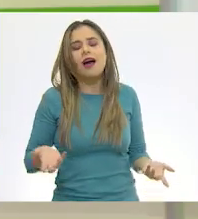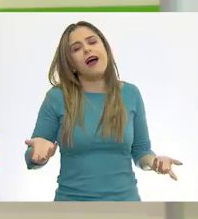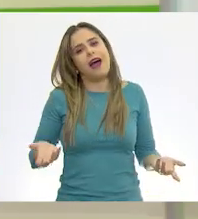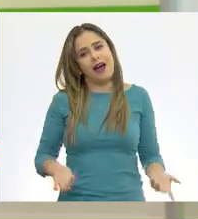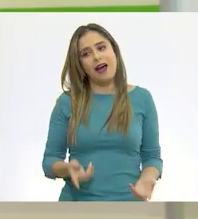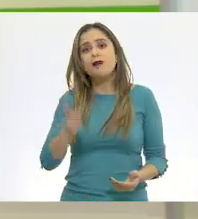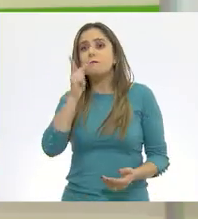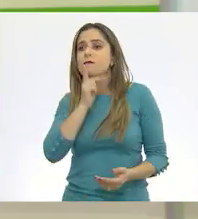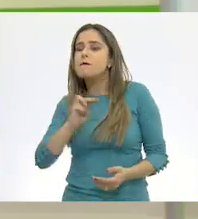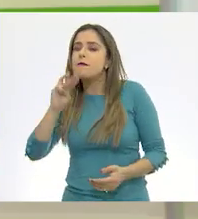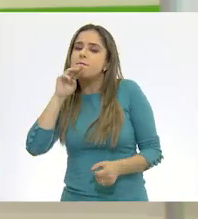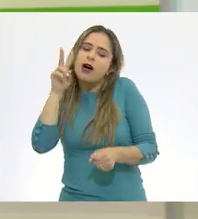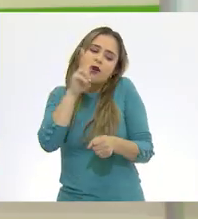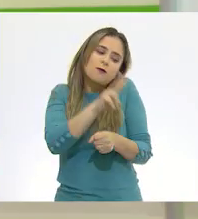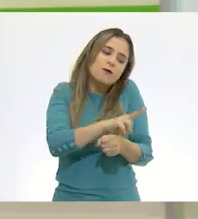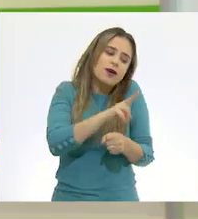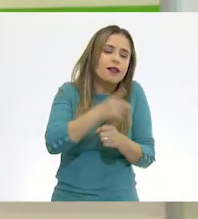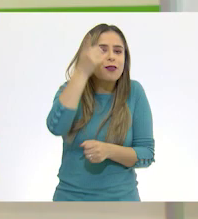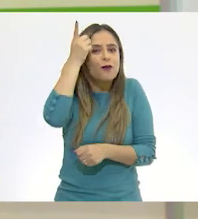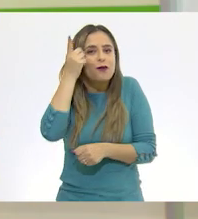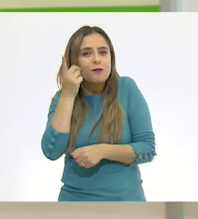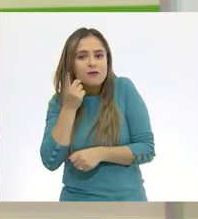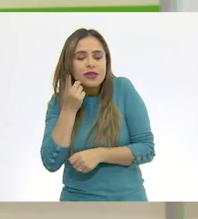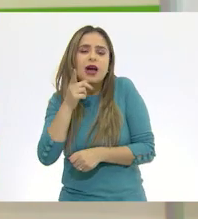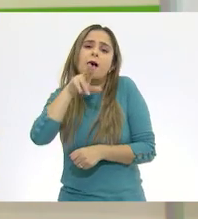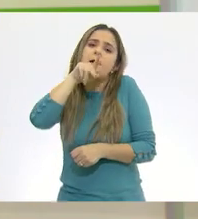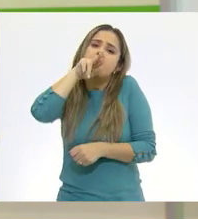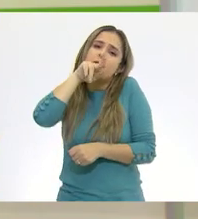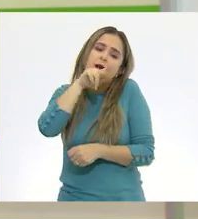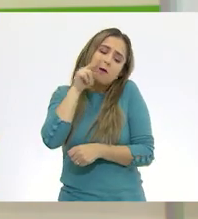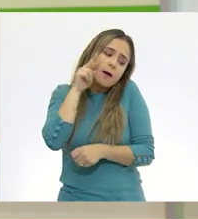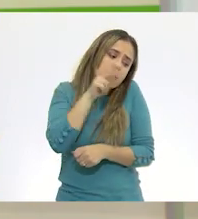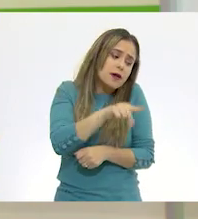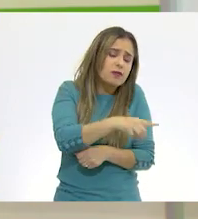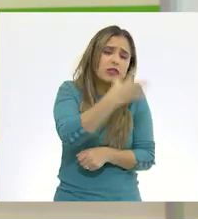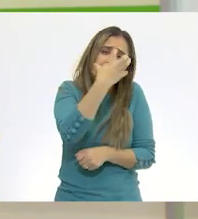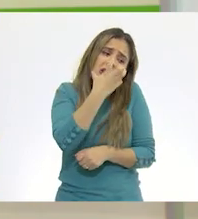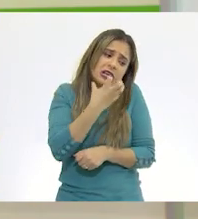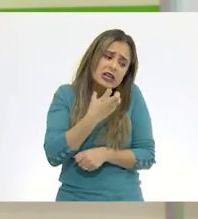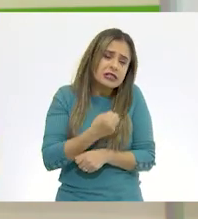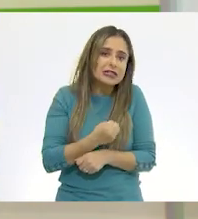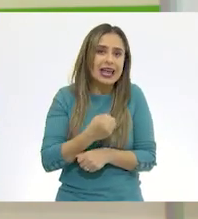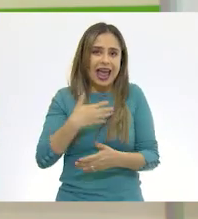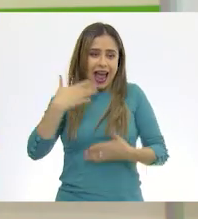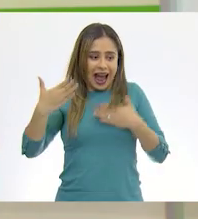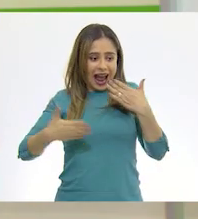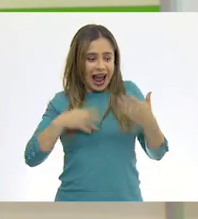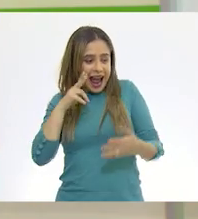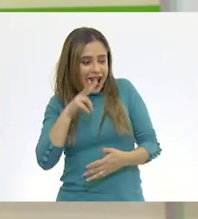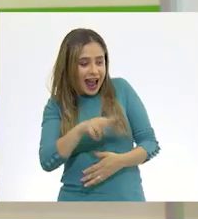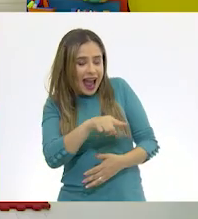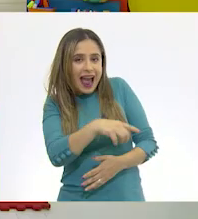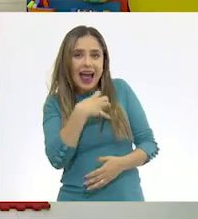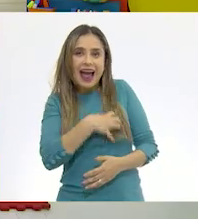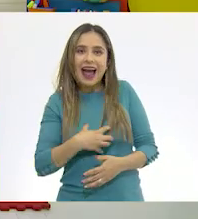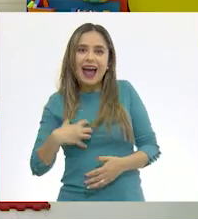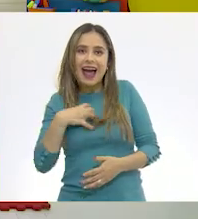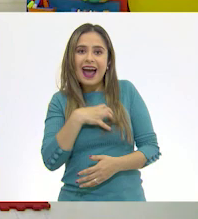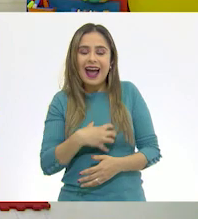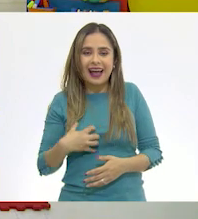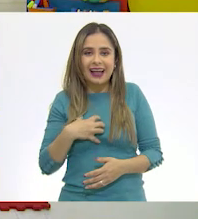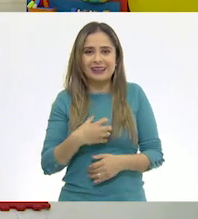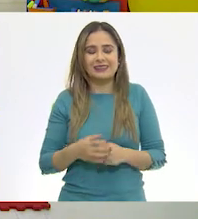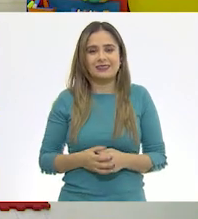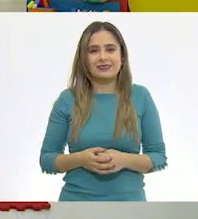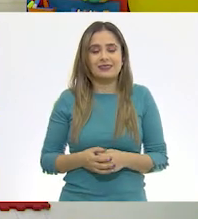Velan su sueño y luchan por él. Se preocupan cuando está triste y se alegran cuando está feliz. ¿Y